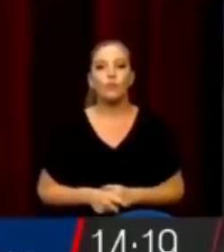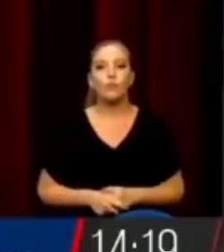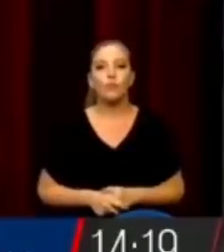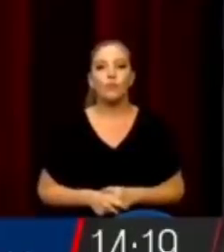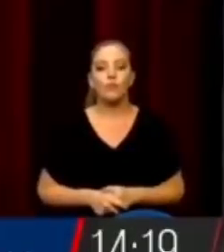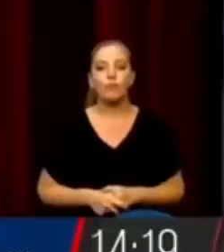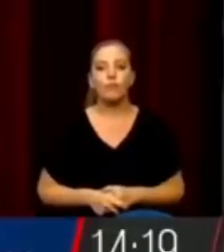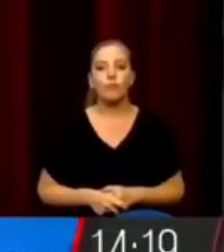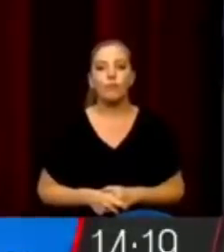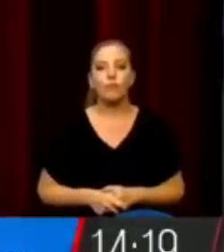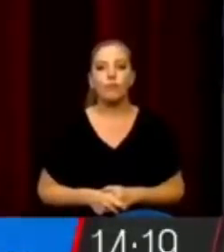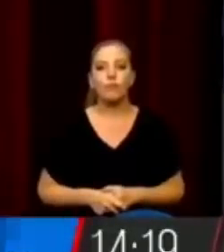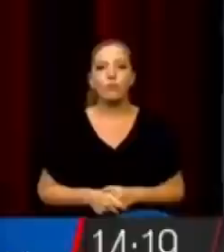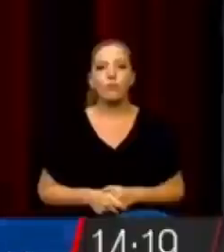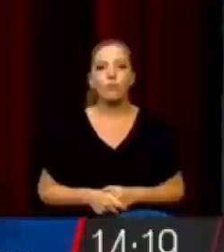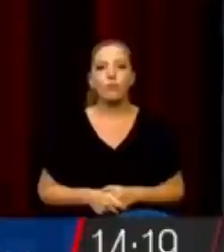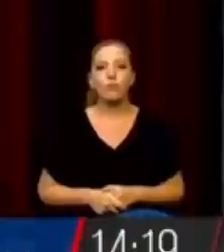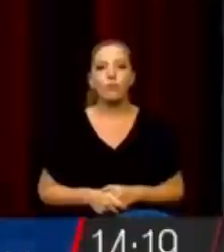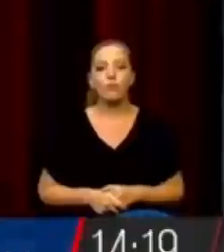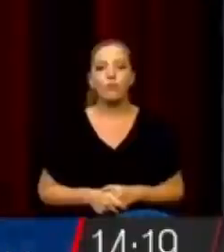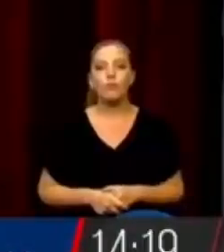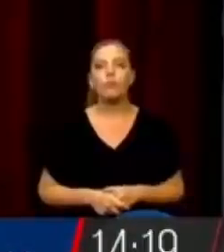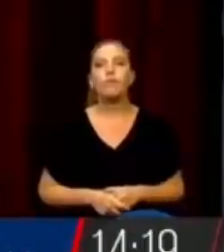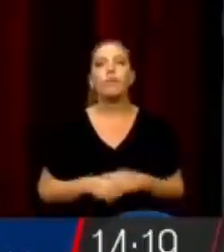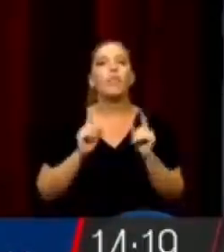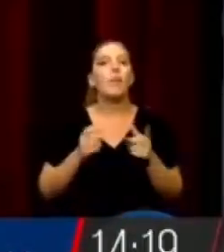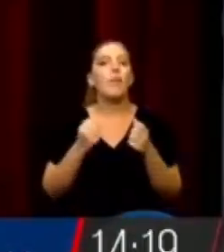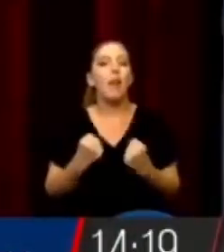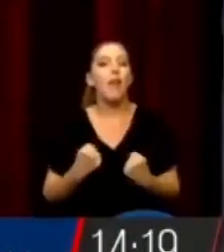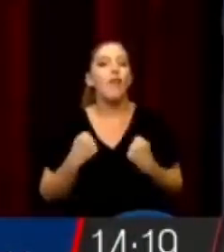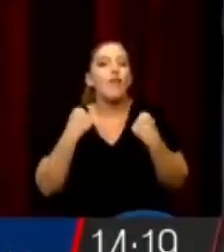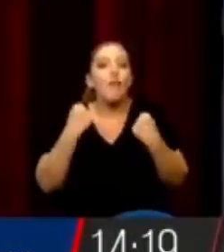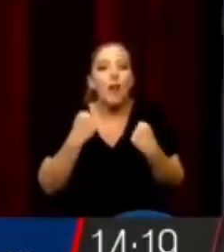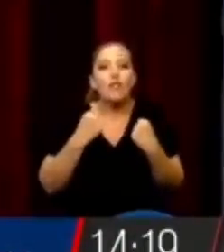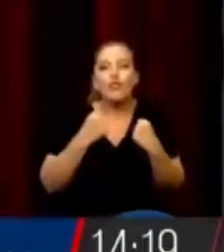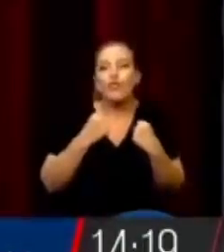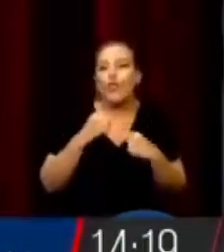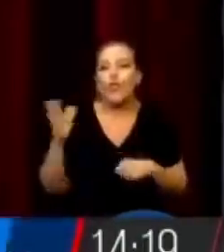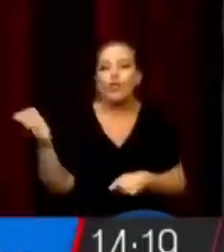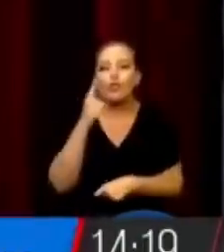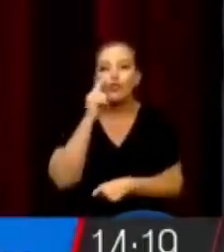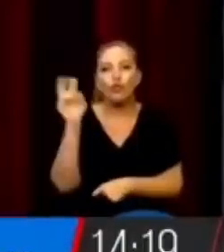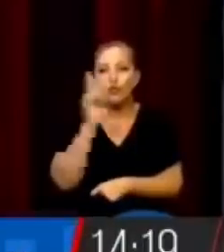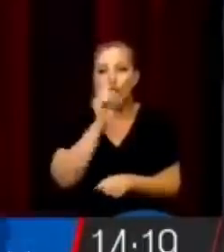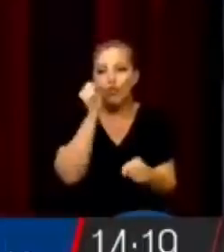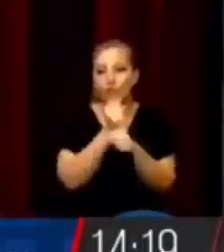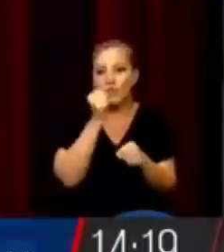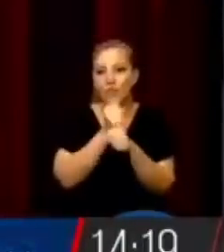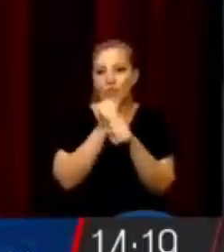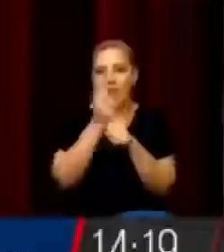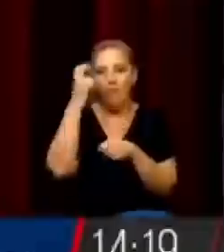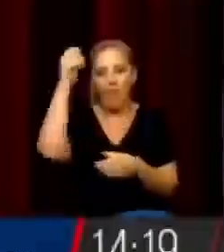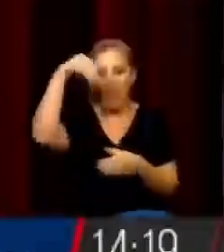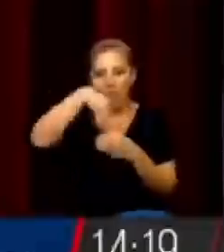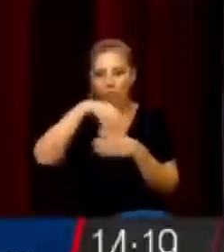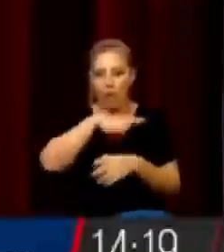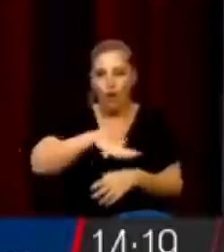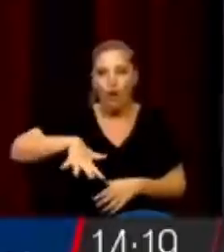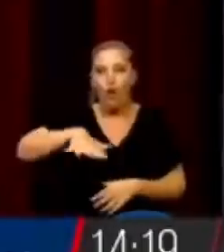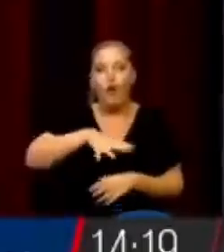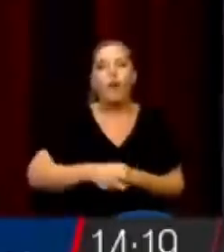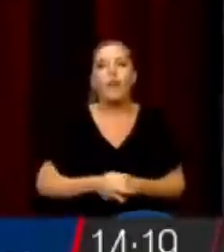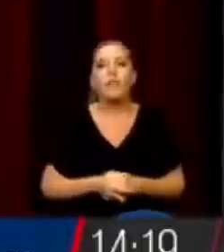esfuerzo silencioso de todos y todas los trabajadores y trabajadoras de esta casa nos permitió, desde